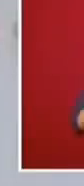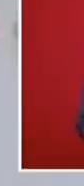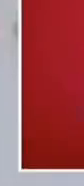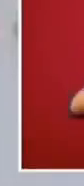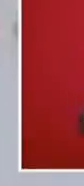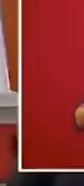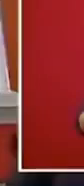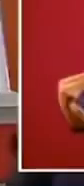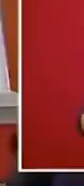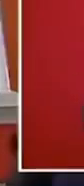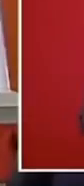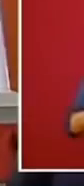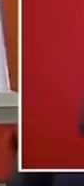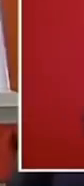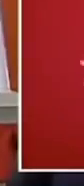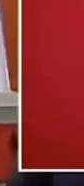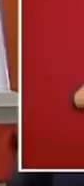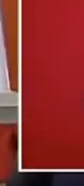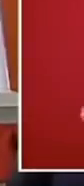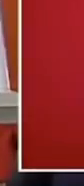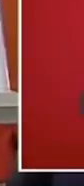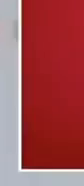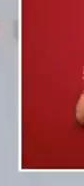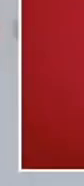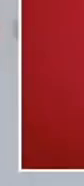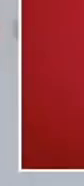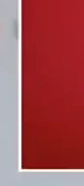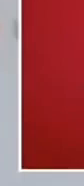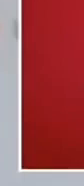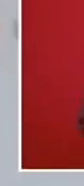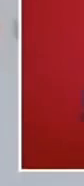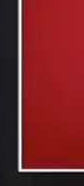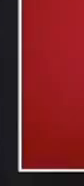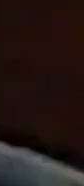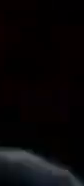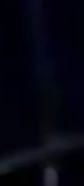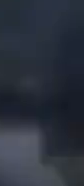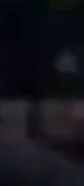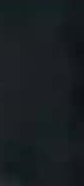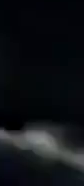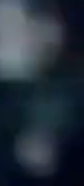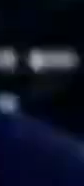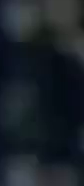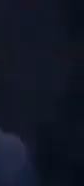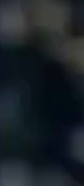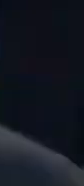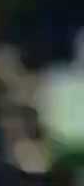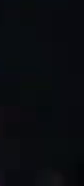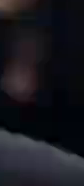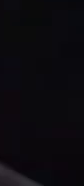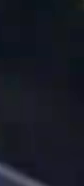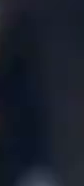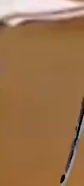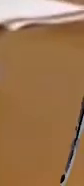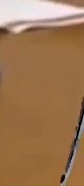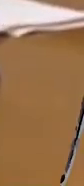contra López Gatell y llama a desobedecer a las autoridades. Casi, casi, el grito de Dolores. ¿Qué pedo con TV Azteca? ¿Creí que eran